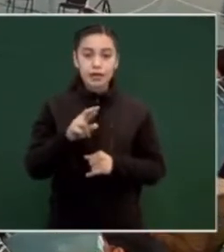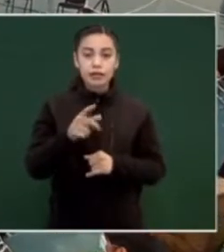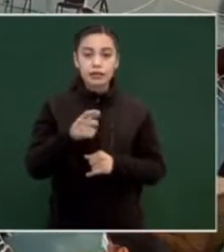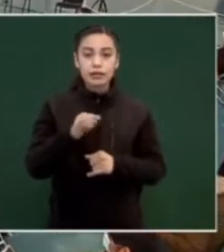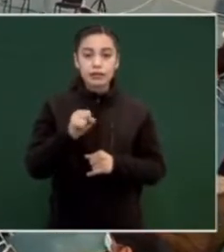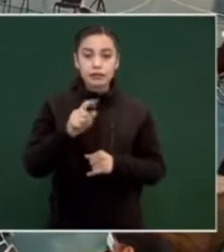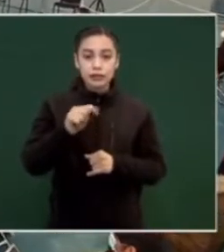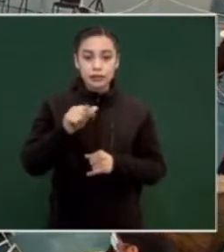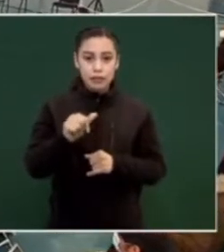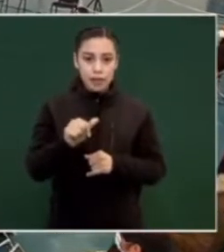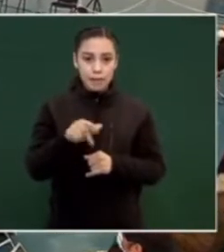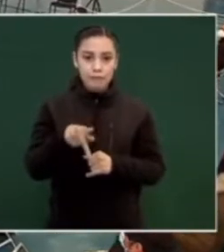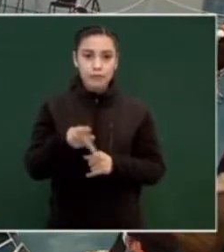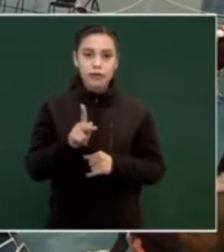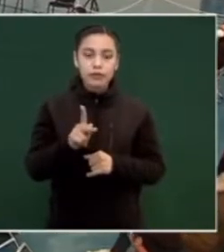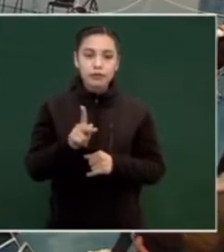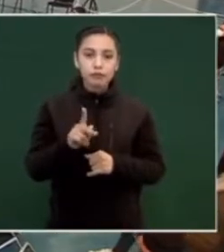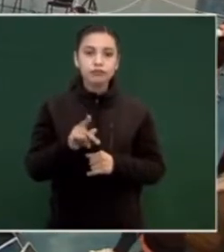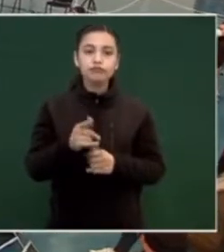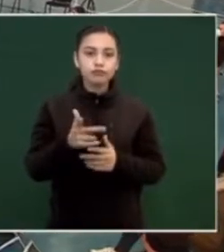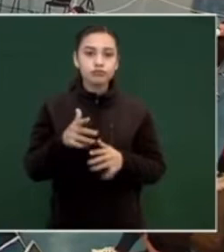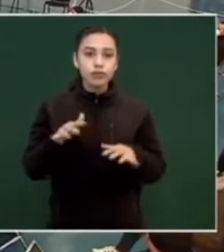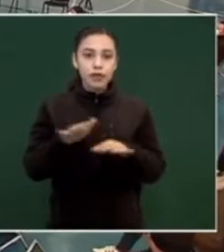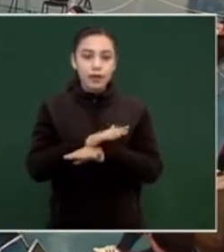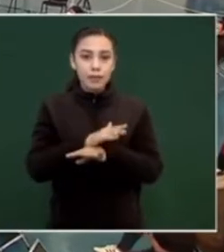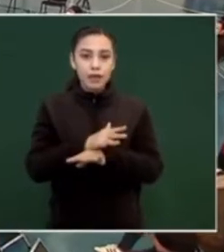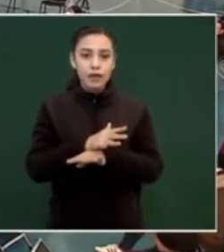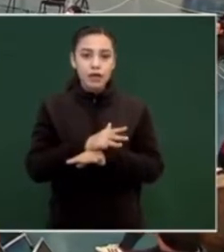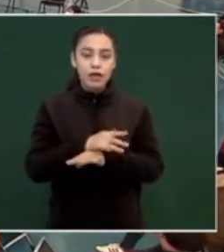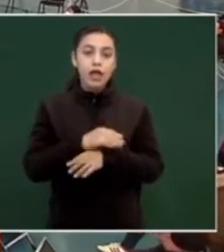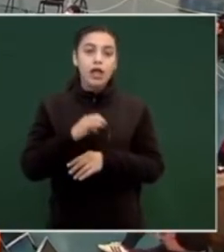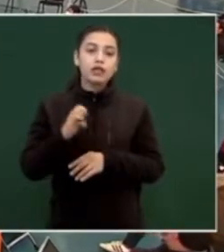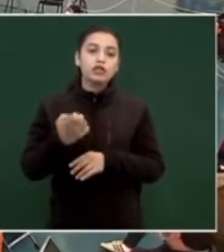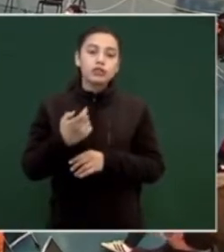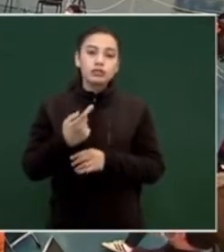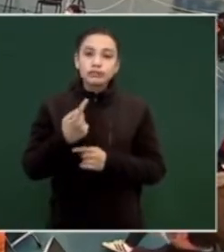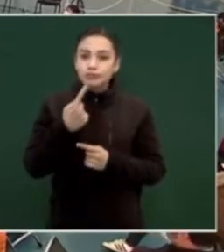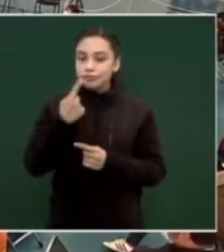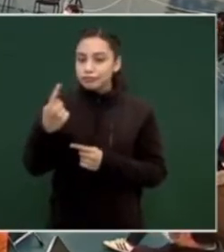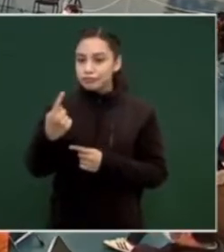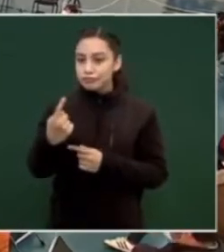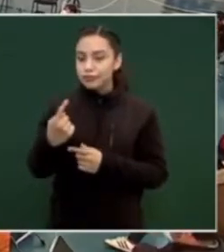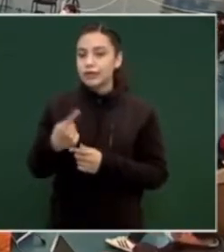y entonces el comentario del panista de julio fue